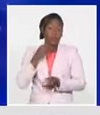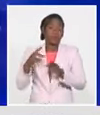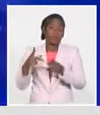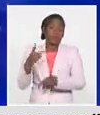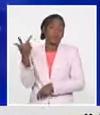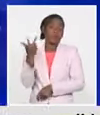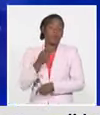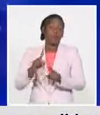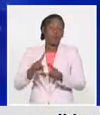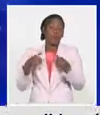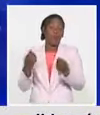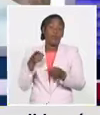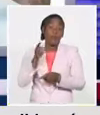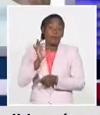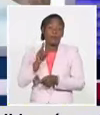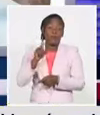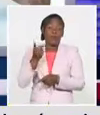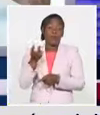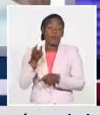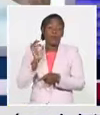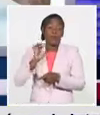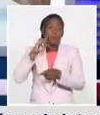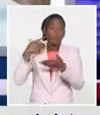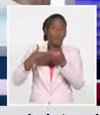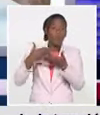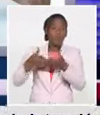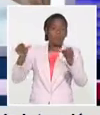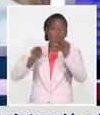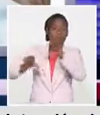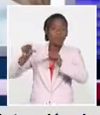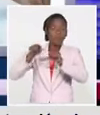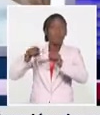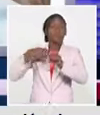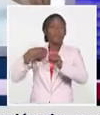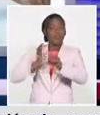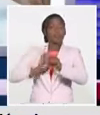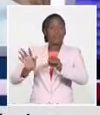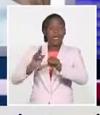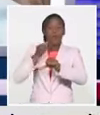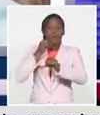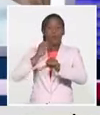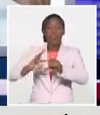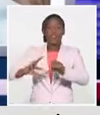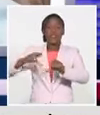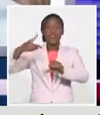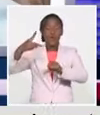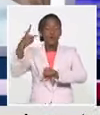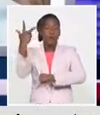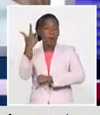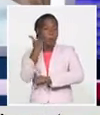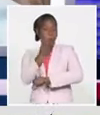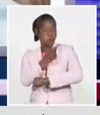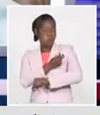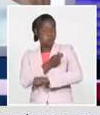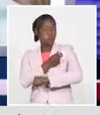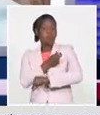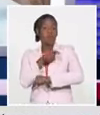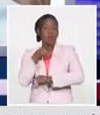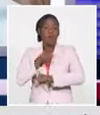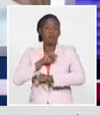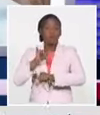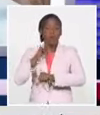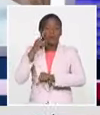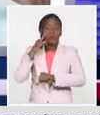de subunidad, que es la plataforma del candidato vacunal Abdala, donde es